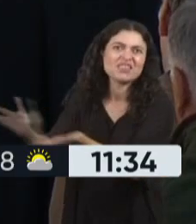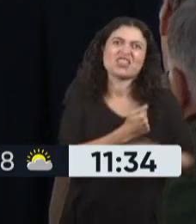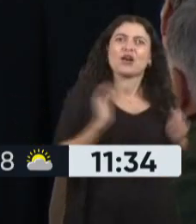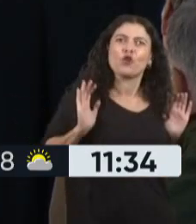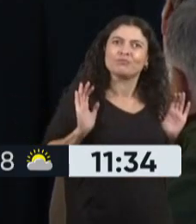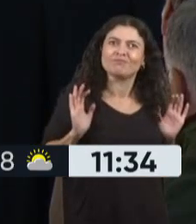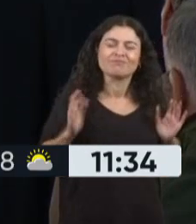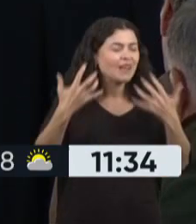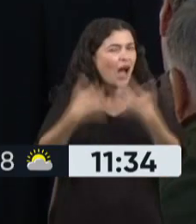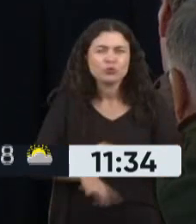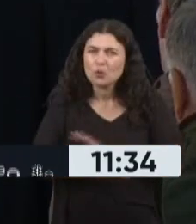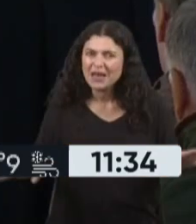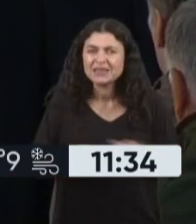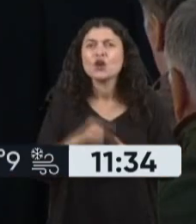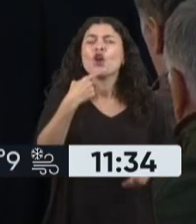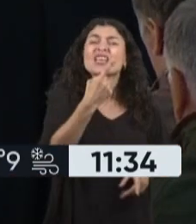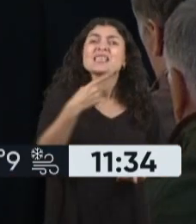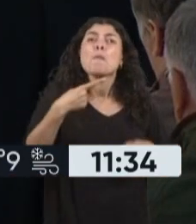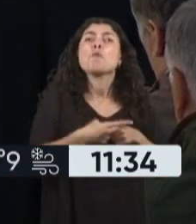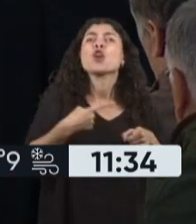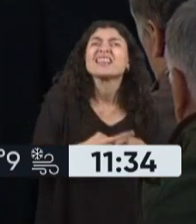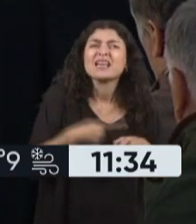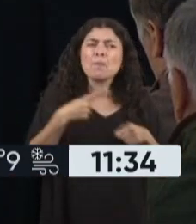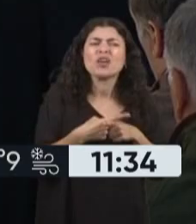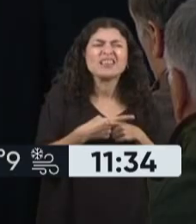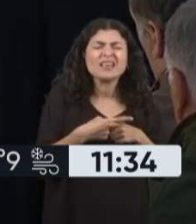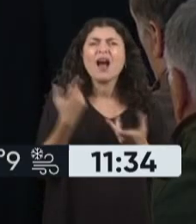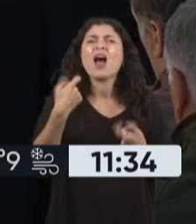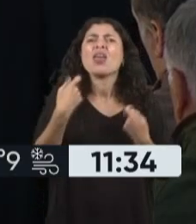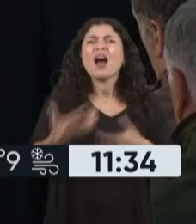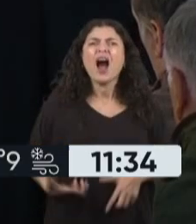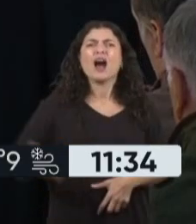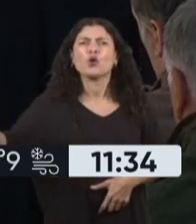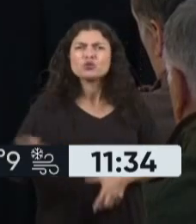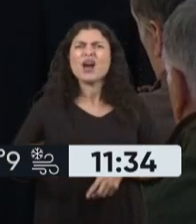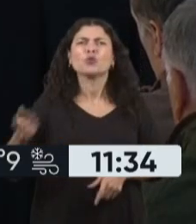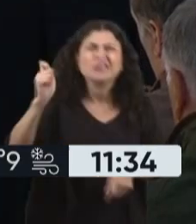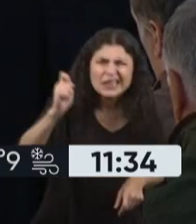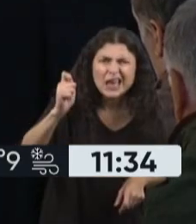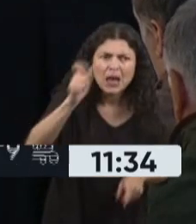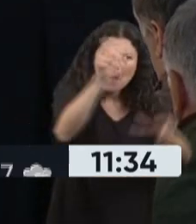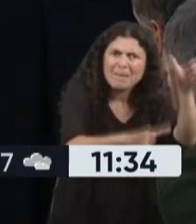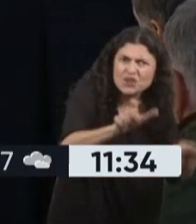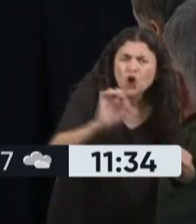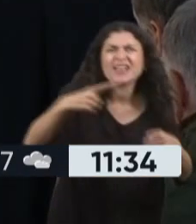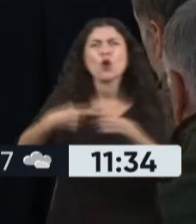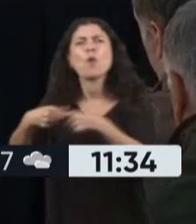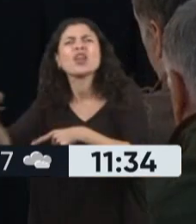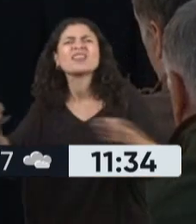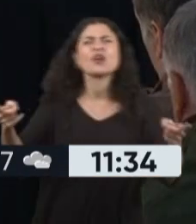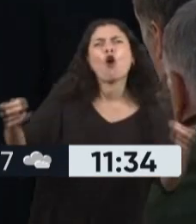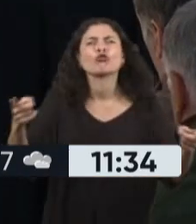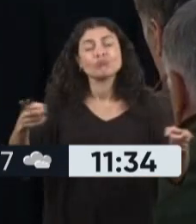política. Cuando dicen dónde cayó el ajuste, vean los que patalean y van a ver dónde cayó el ajuste. Cayó sobre los que